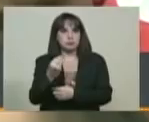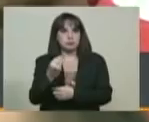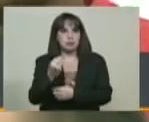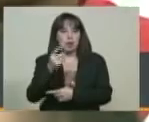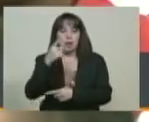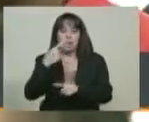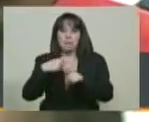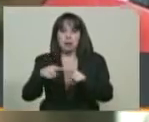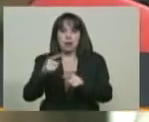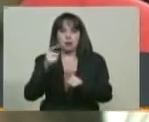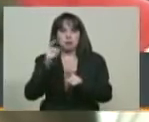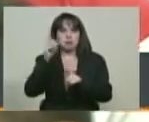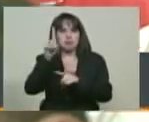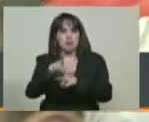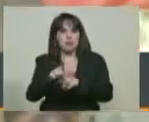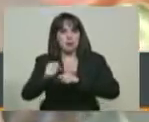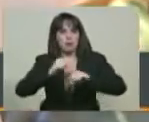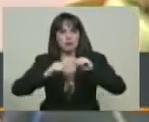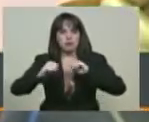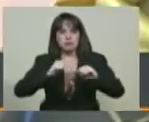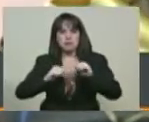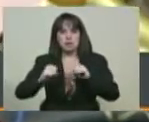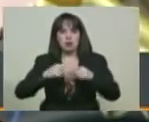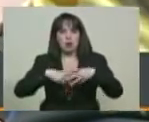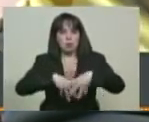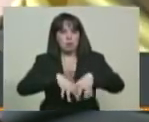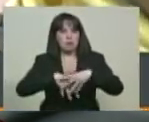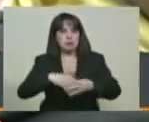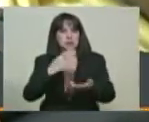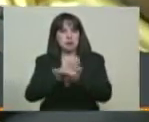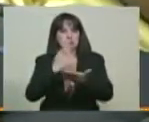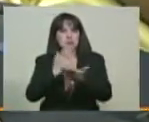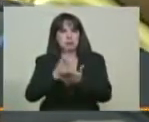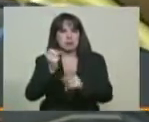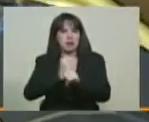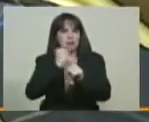lucha, de mucha lucha y movilización permanente,